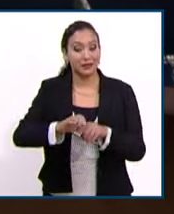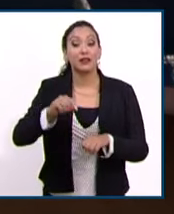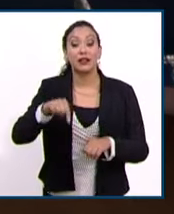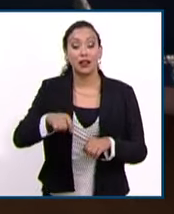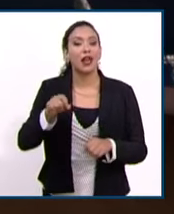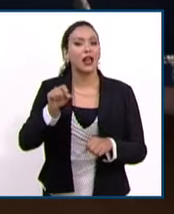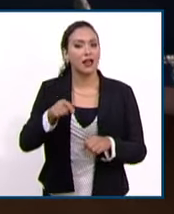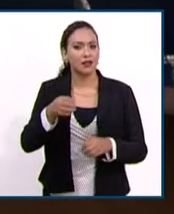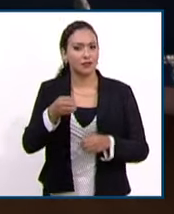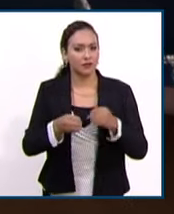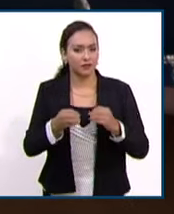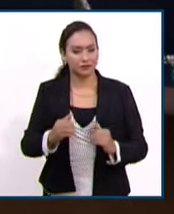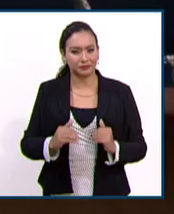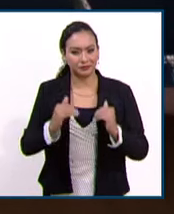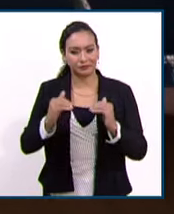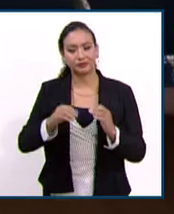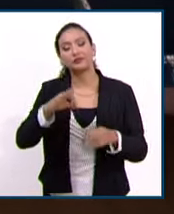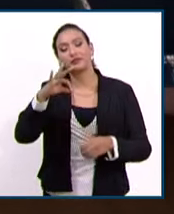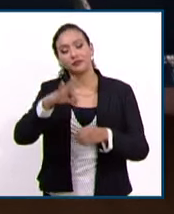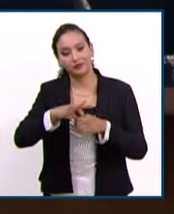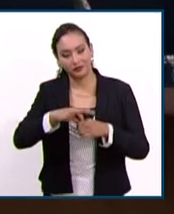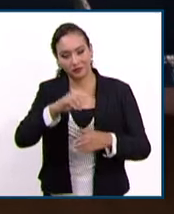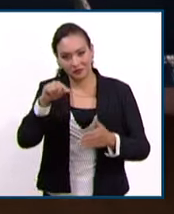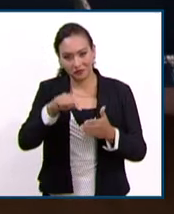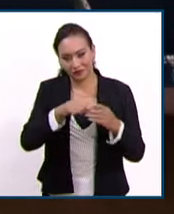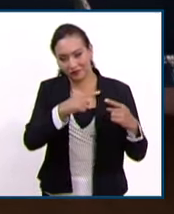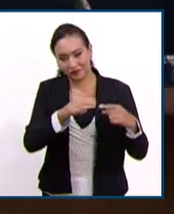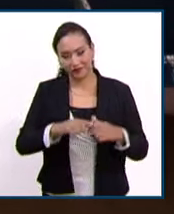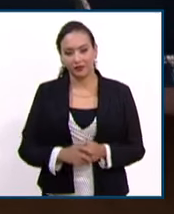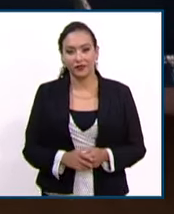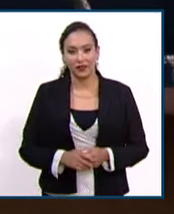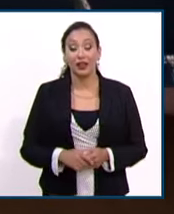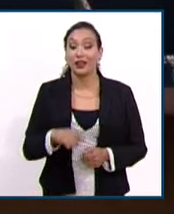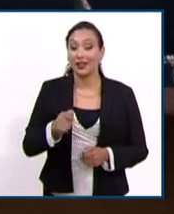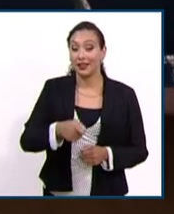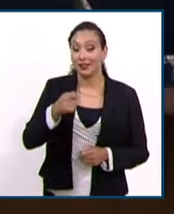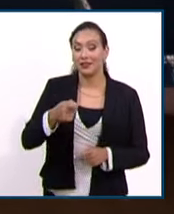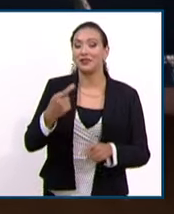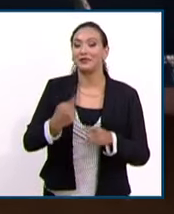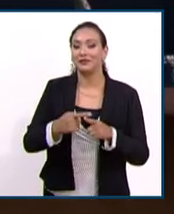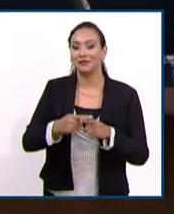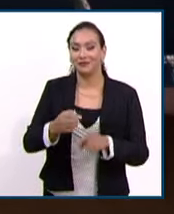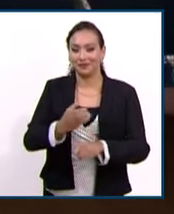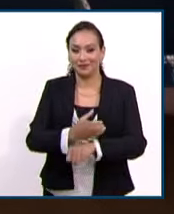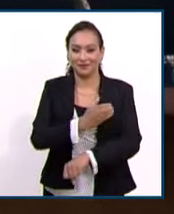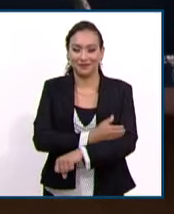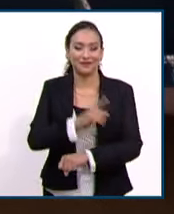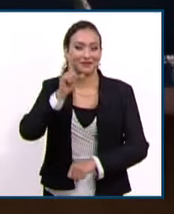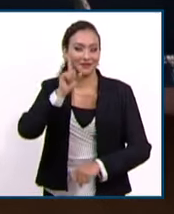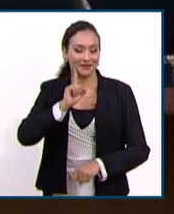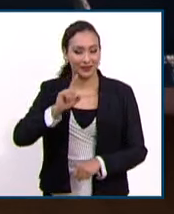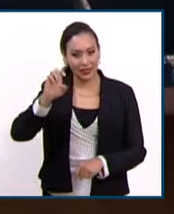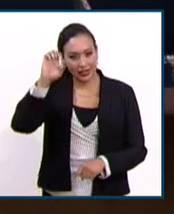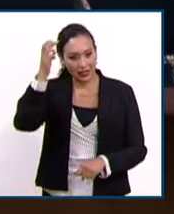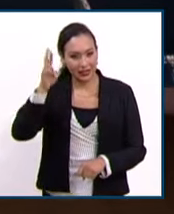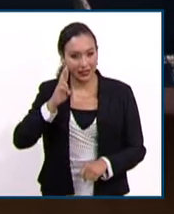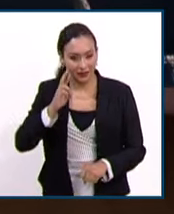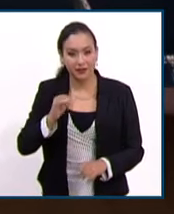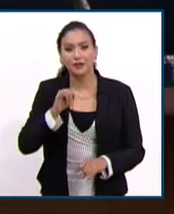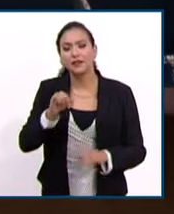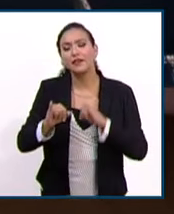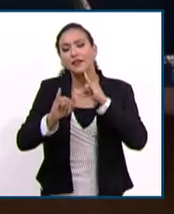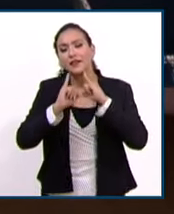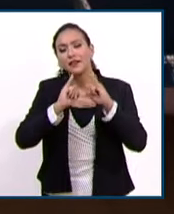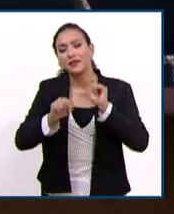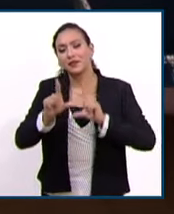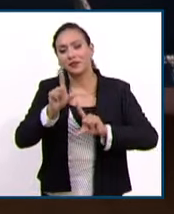y órganos jurisdiccionales federales. Pero antes de comenzar, saludo a mi compañera Eusiris Rostro, quien nos acompaña en la